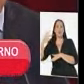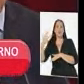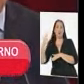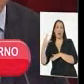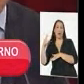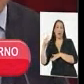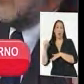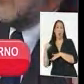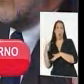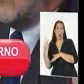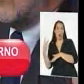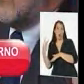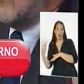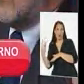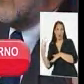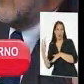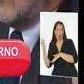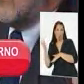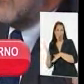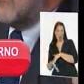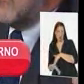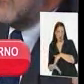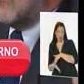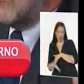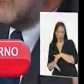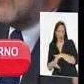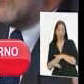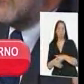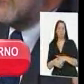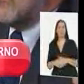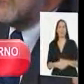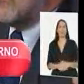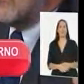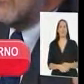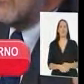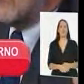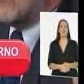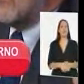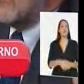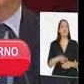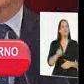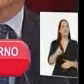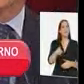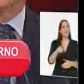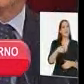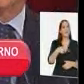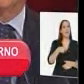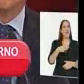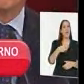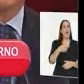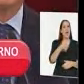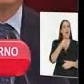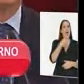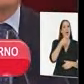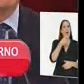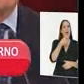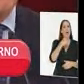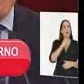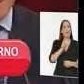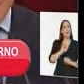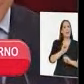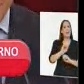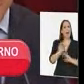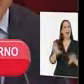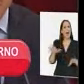presidente adelante algo para que firme? ¿Quién le puso aquel decreto para designar los miembros de la Corte? ¿Quién le puso el tema del feriado